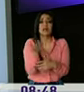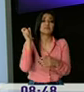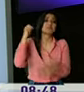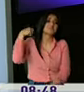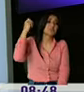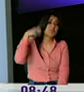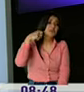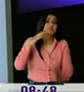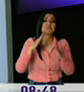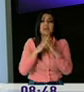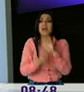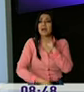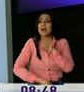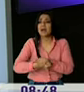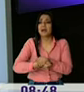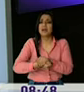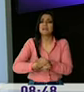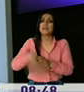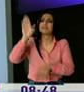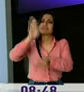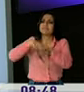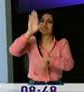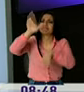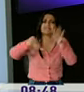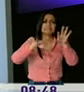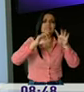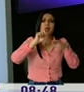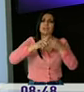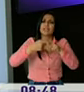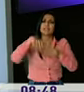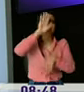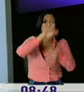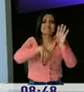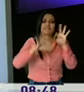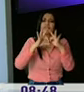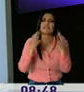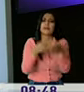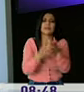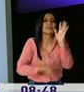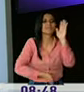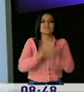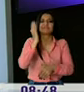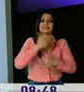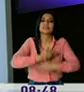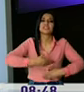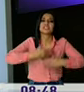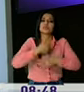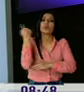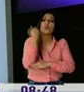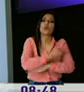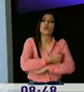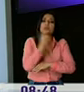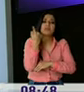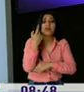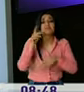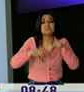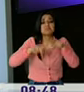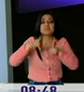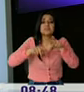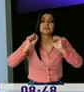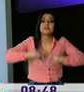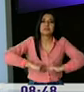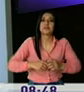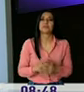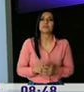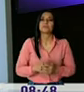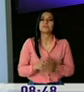hacer, llame a los amigos, llame a la familia y a disfrutar un día de balneario, no de playa. Así que, Andreita, el clima